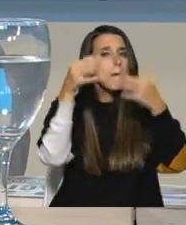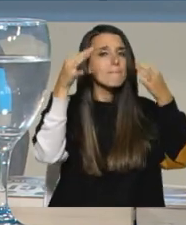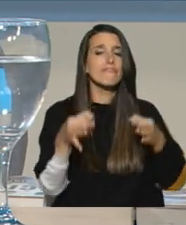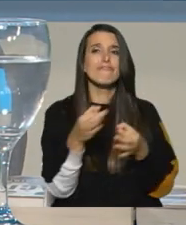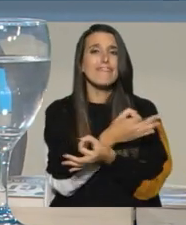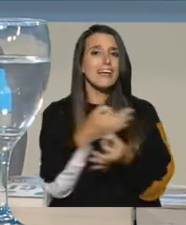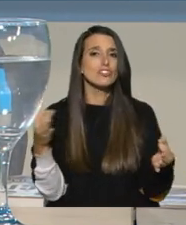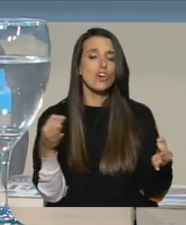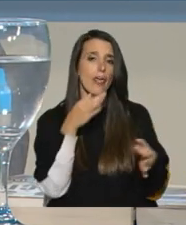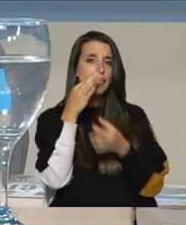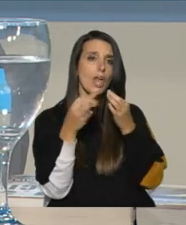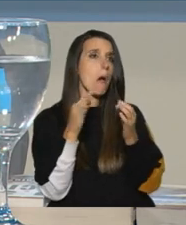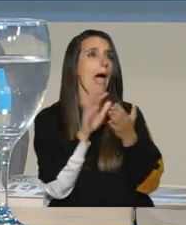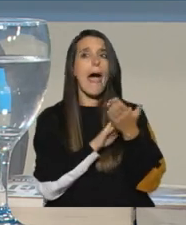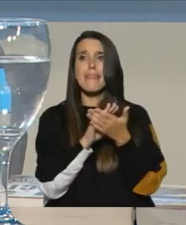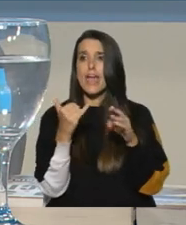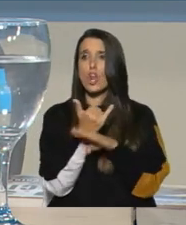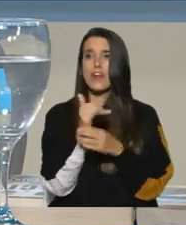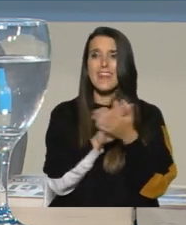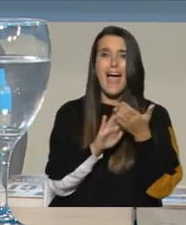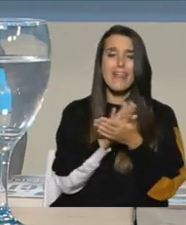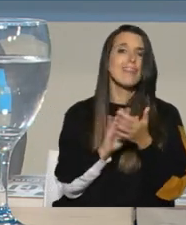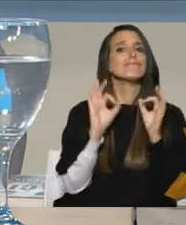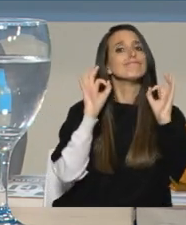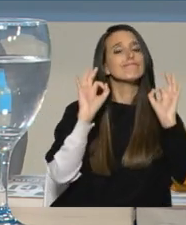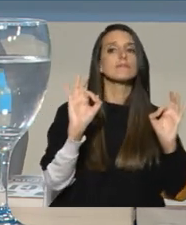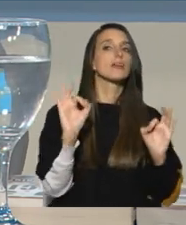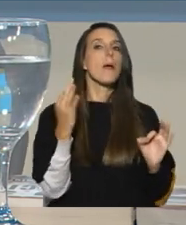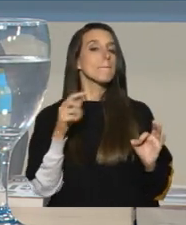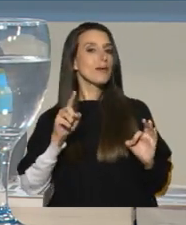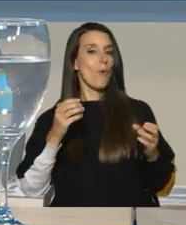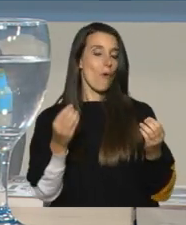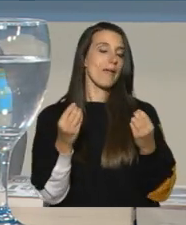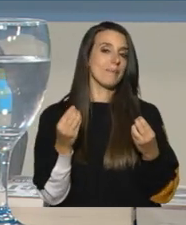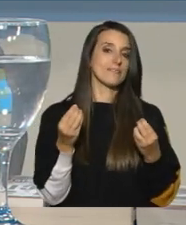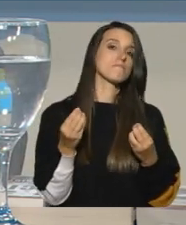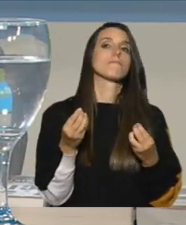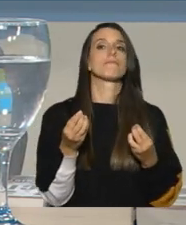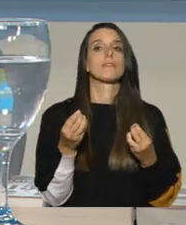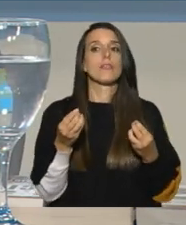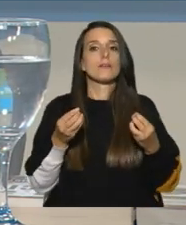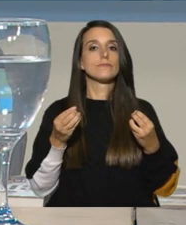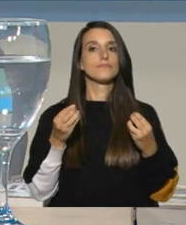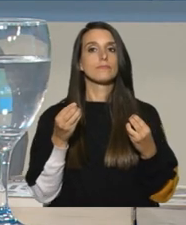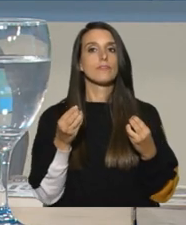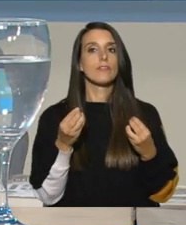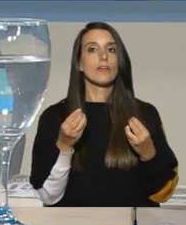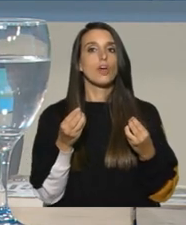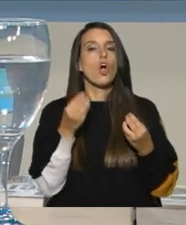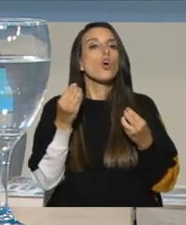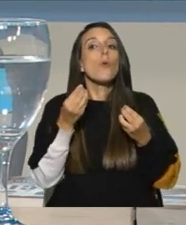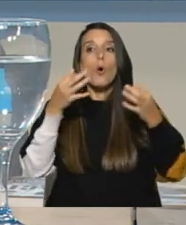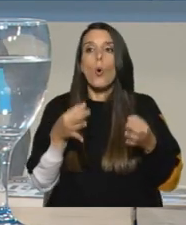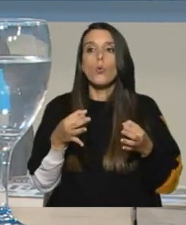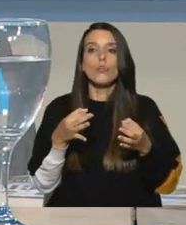Estuvo perfecta, sin ningún tipo de error ni detalle. El tema es que ellos simularon un cortejo fúnebre y